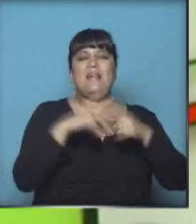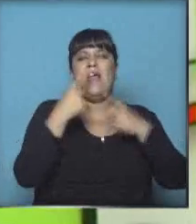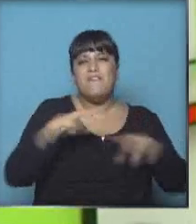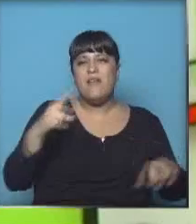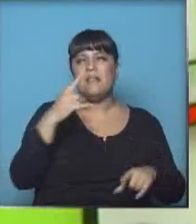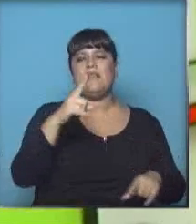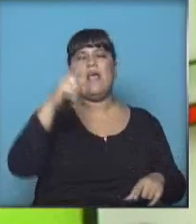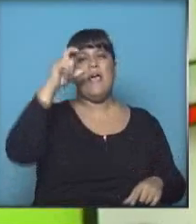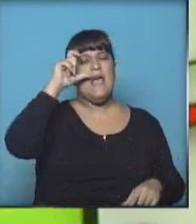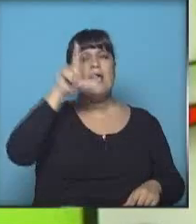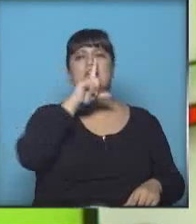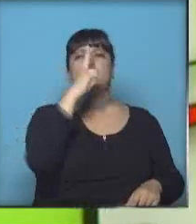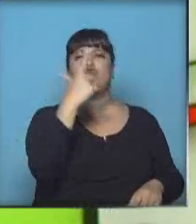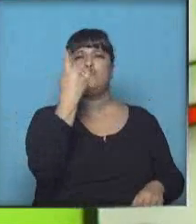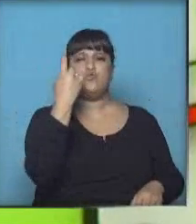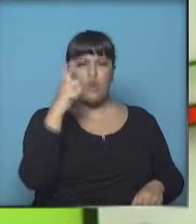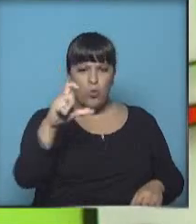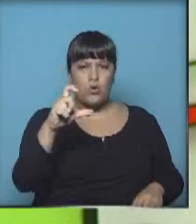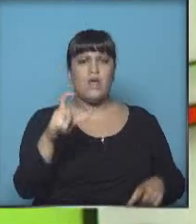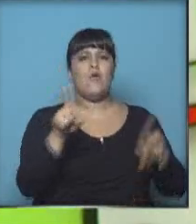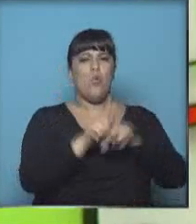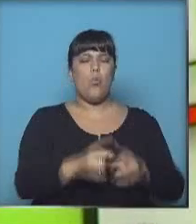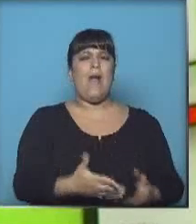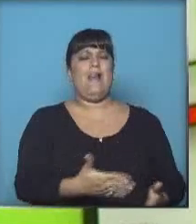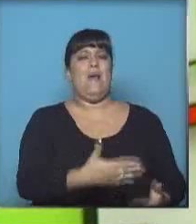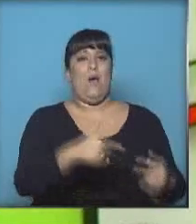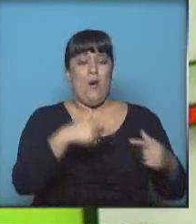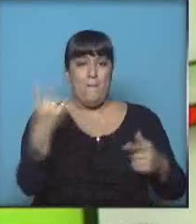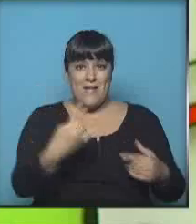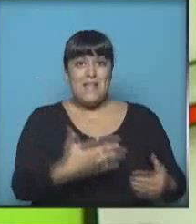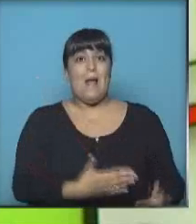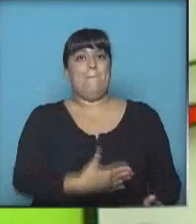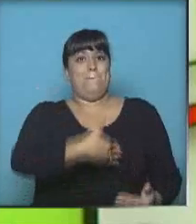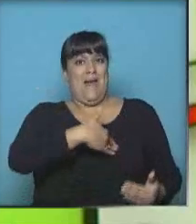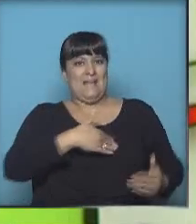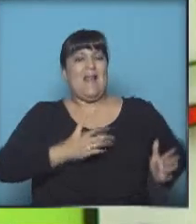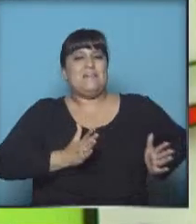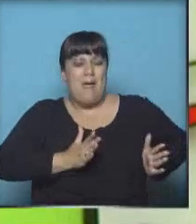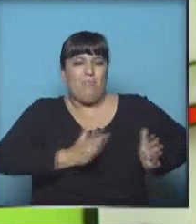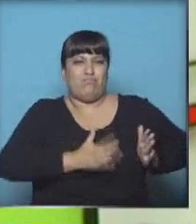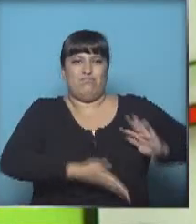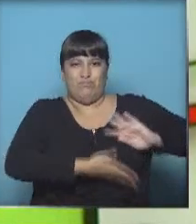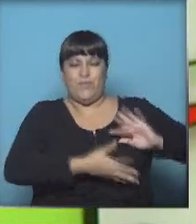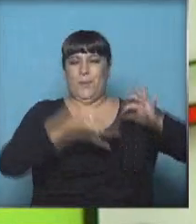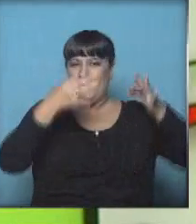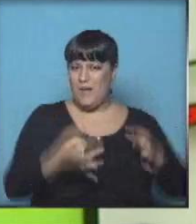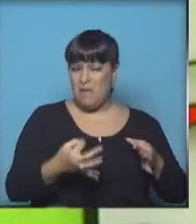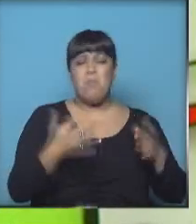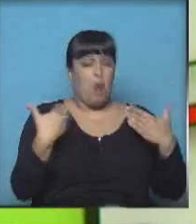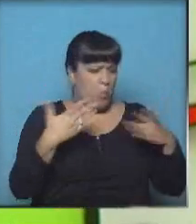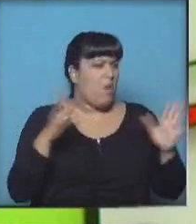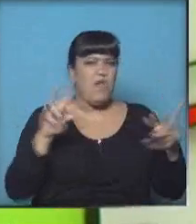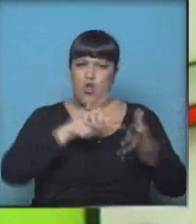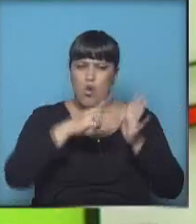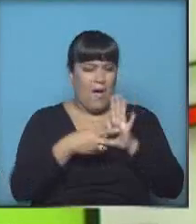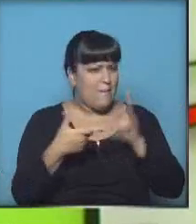lo que hace es propulsar la prótesis hacia atrás para tratar de tomar todo el tejido mamario, que obviamente queda hacia adelante, y esto tiene que